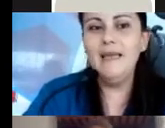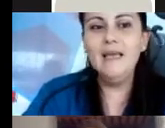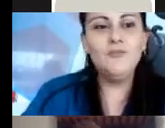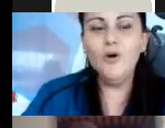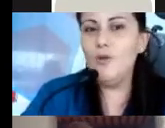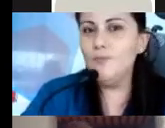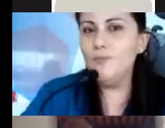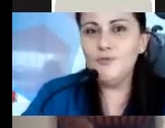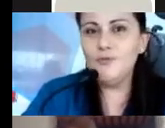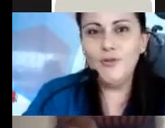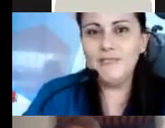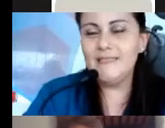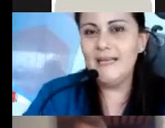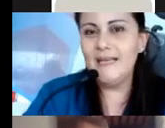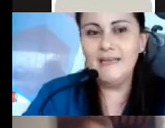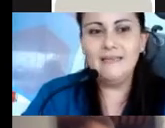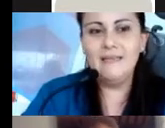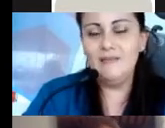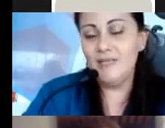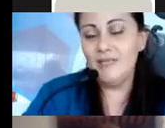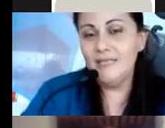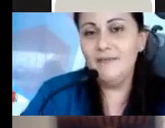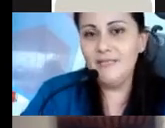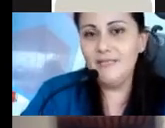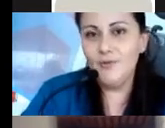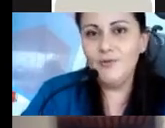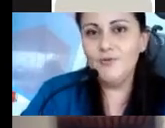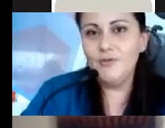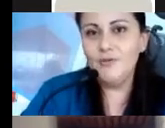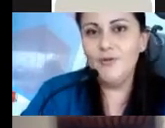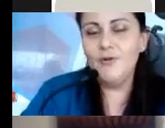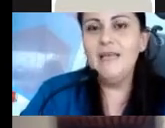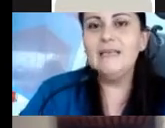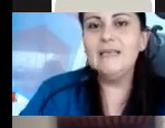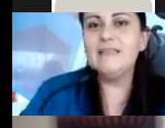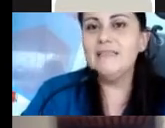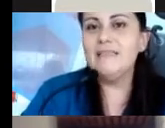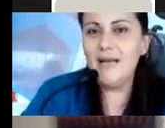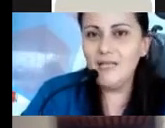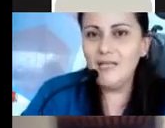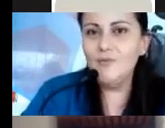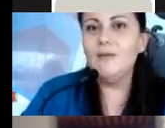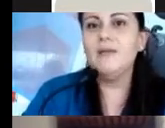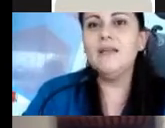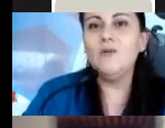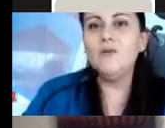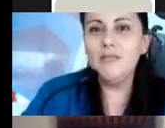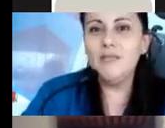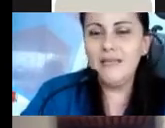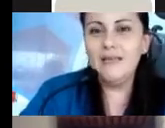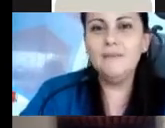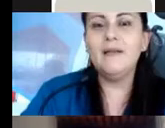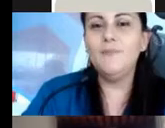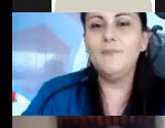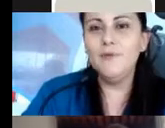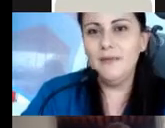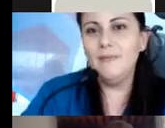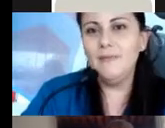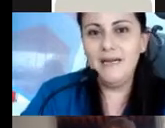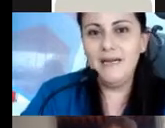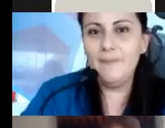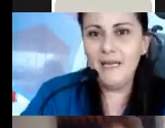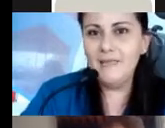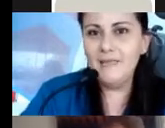pie, todos los músculos están, los antigravitatorios sobre todo, están trabajando de una manera coordinada para